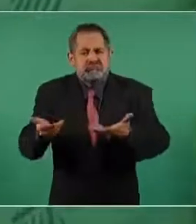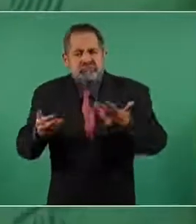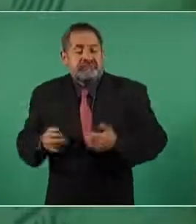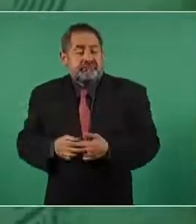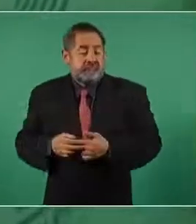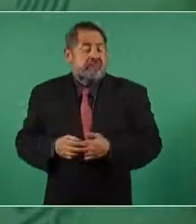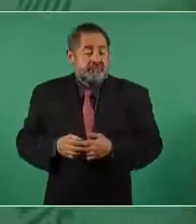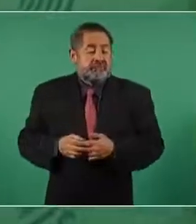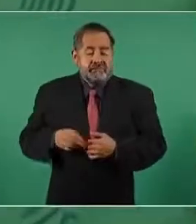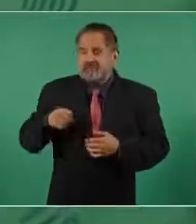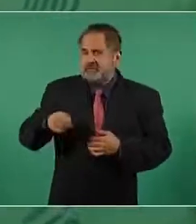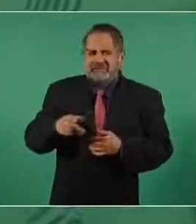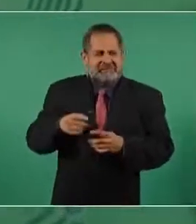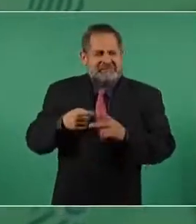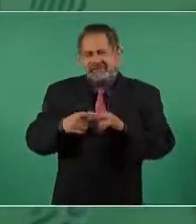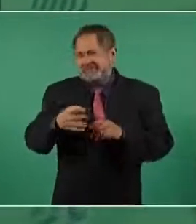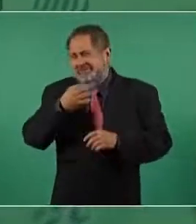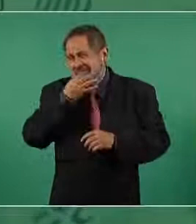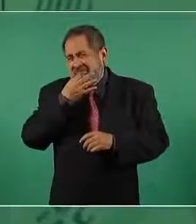levantando